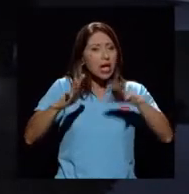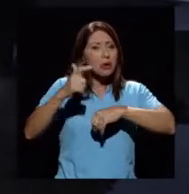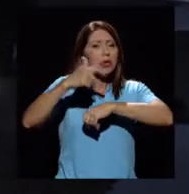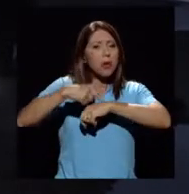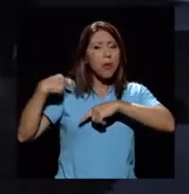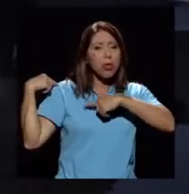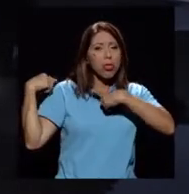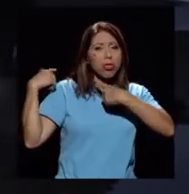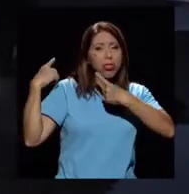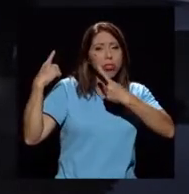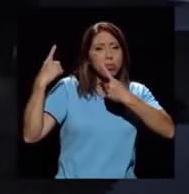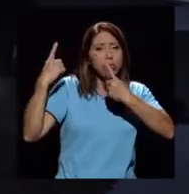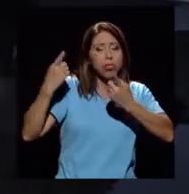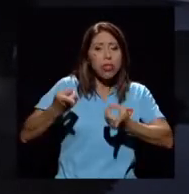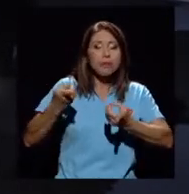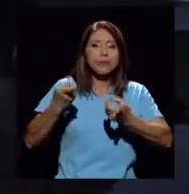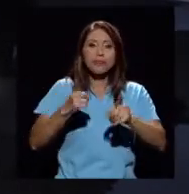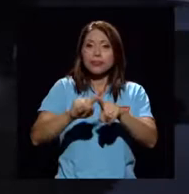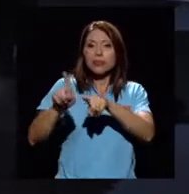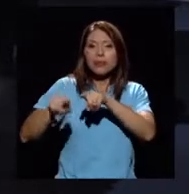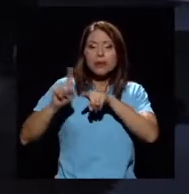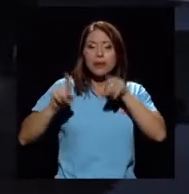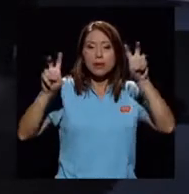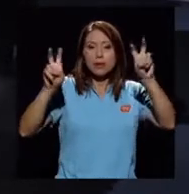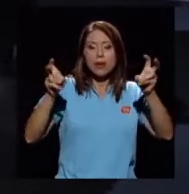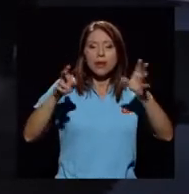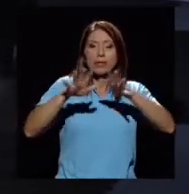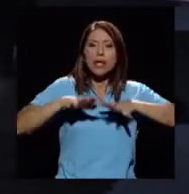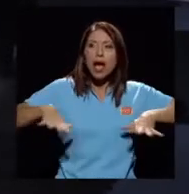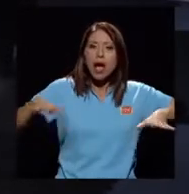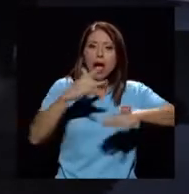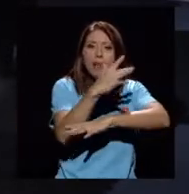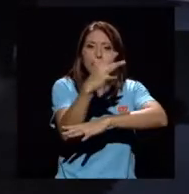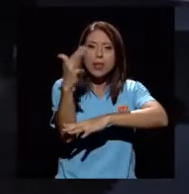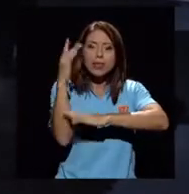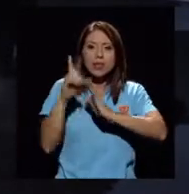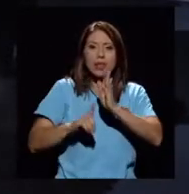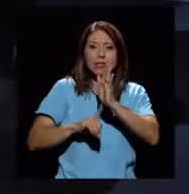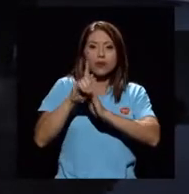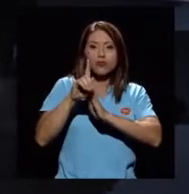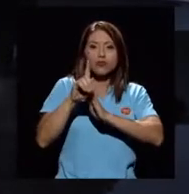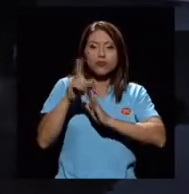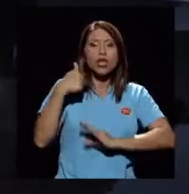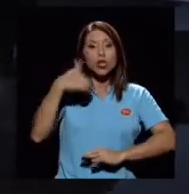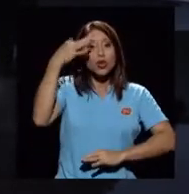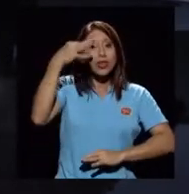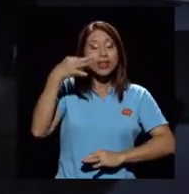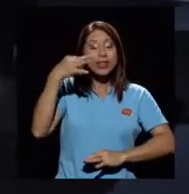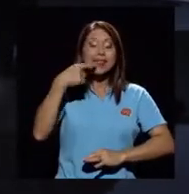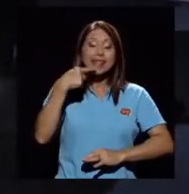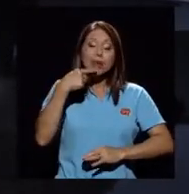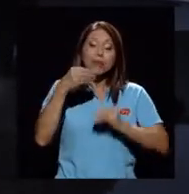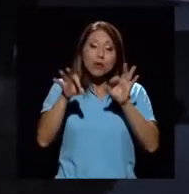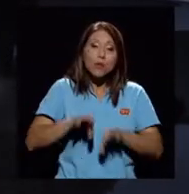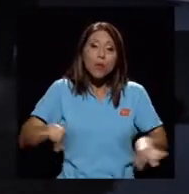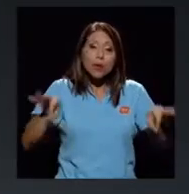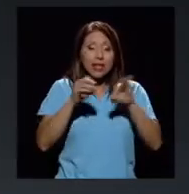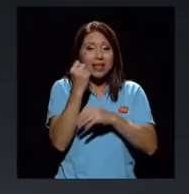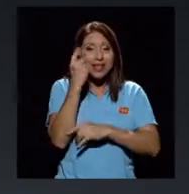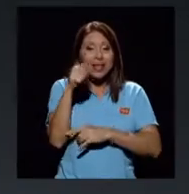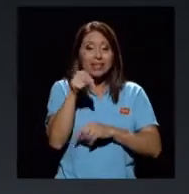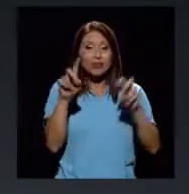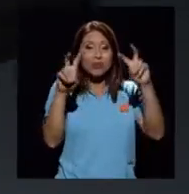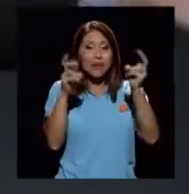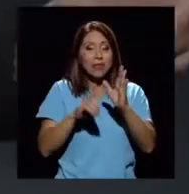bastante largo en varios temas de ambiente y desarrollo, que yo diría que la clave es también entender que son temas de desarrollo del país. Claro,